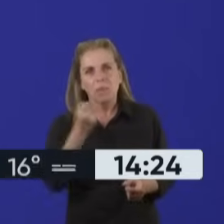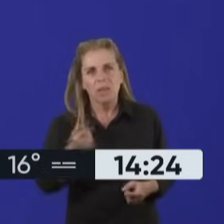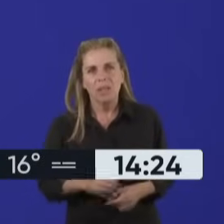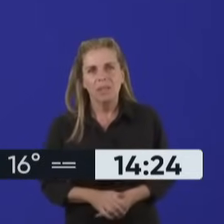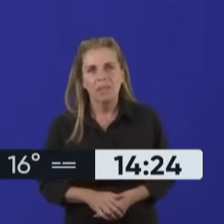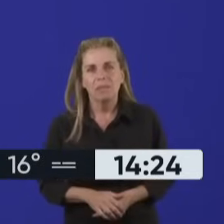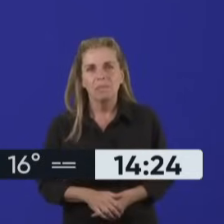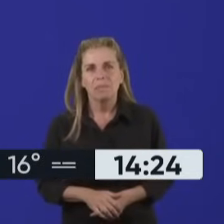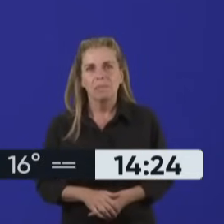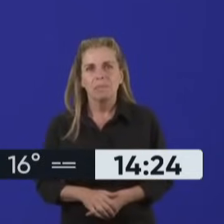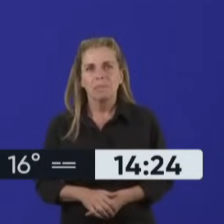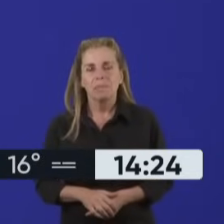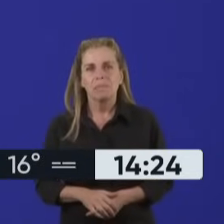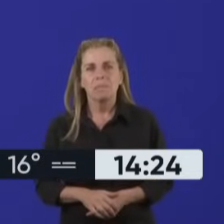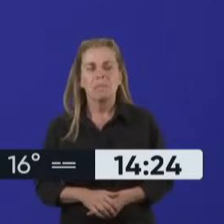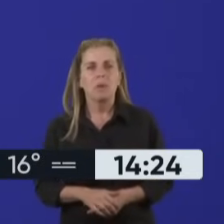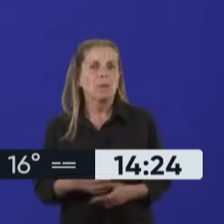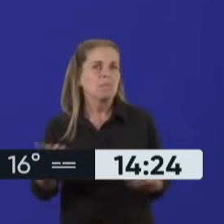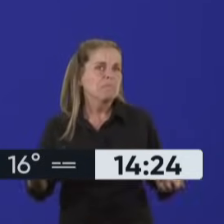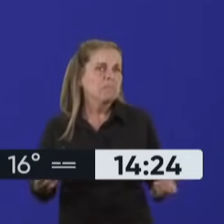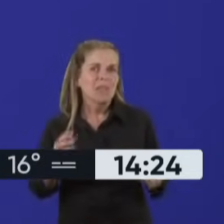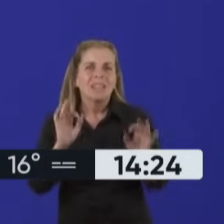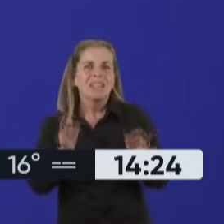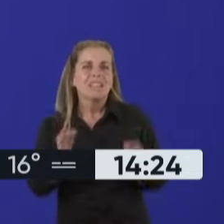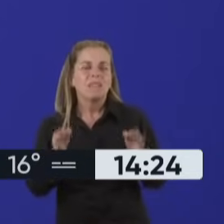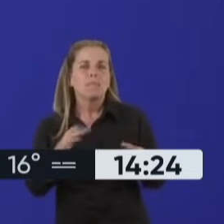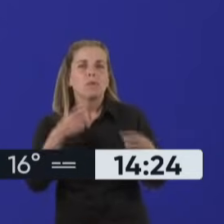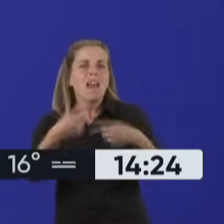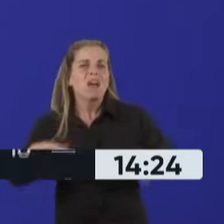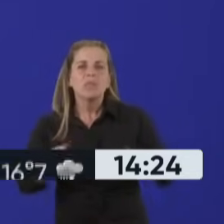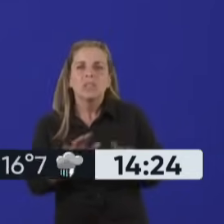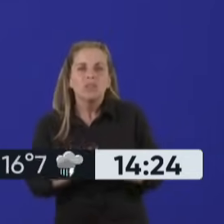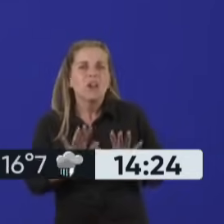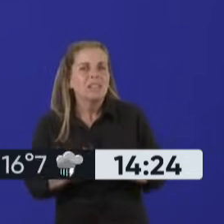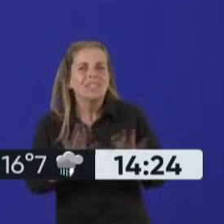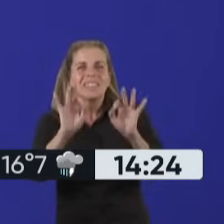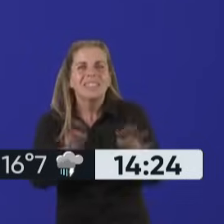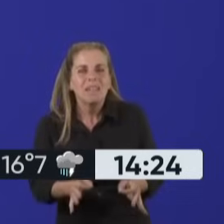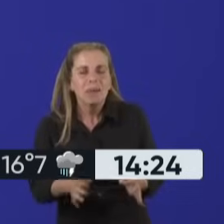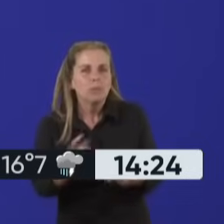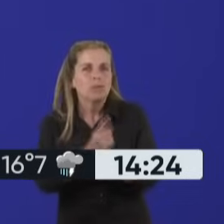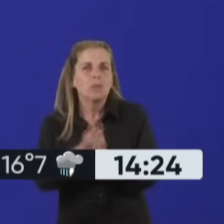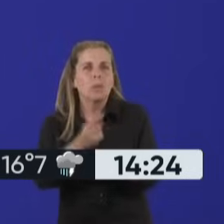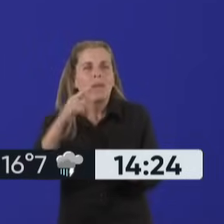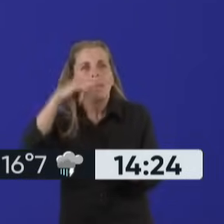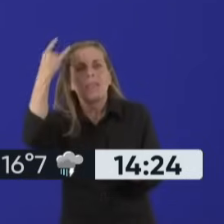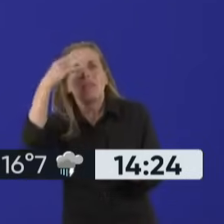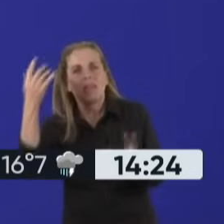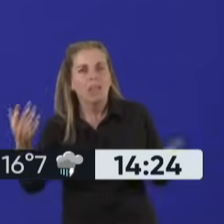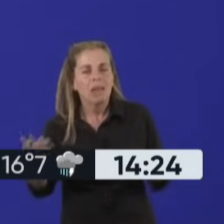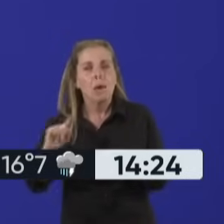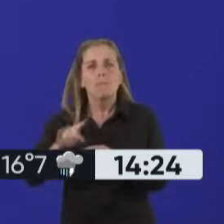porque, digo, 2 más 2 siguen siendo 4. Y eso parece que la política argentina